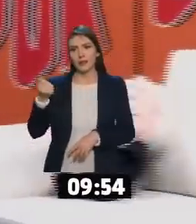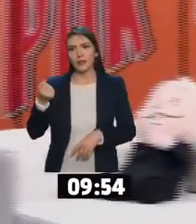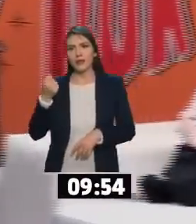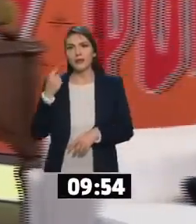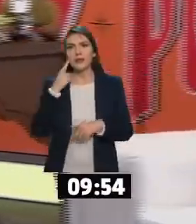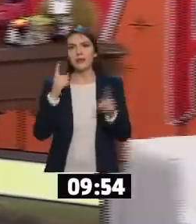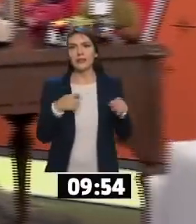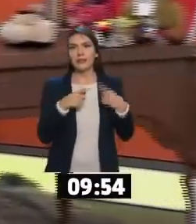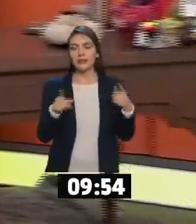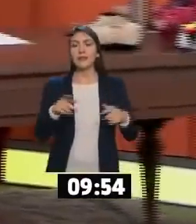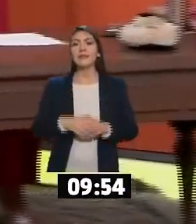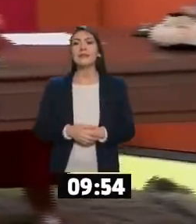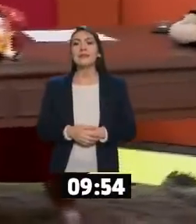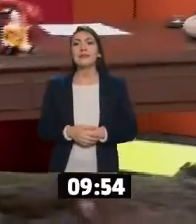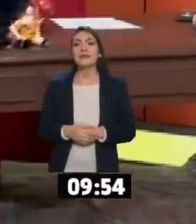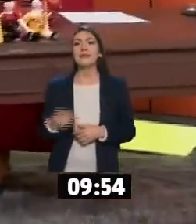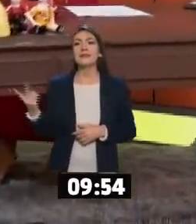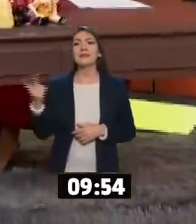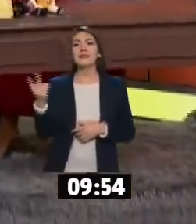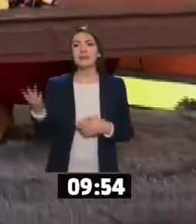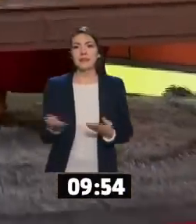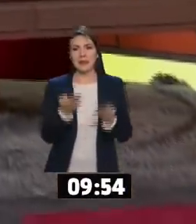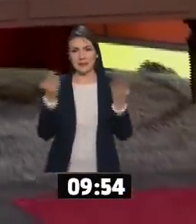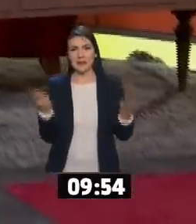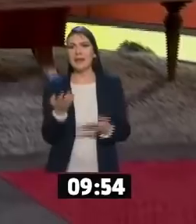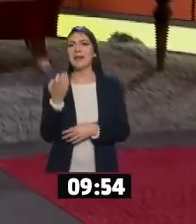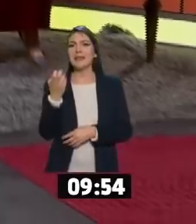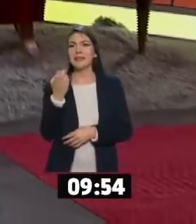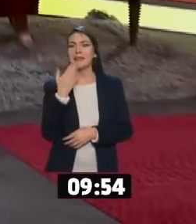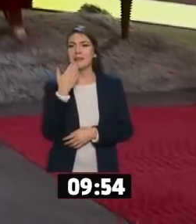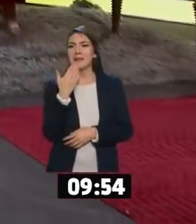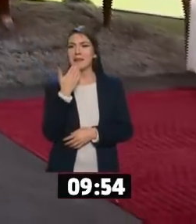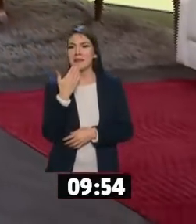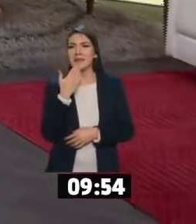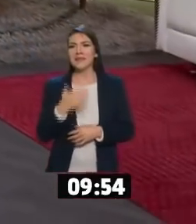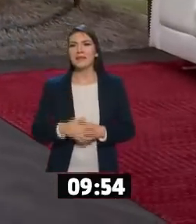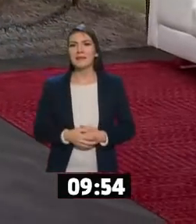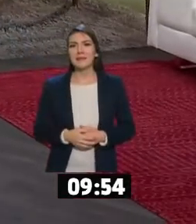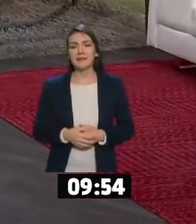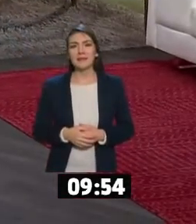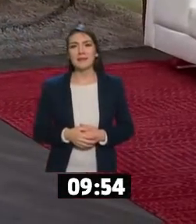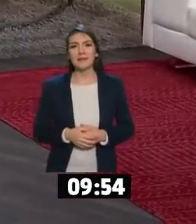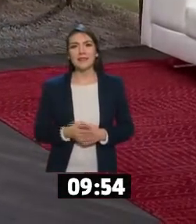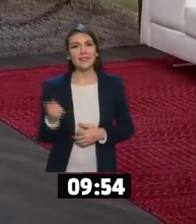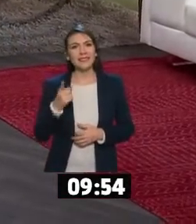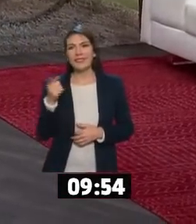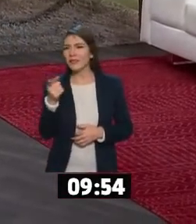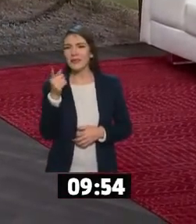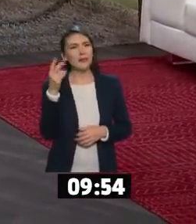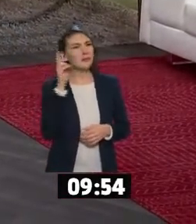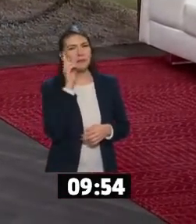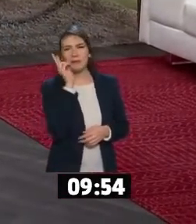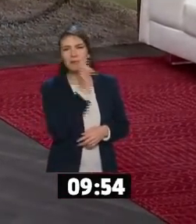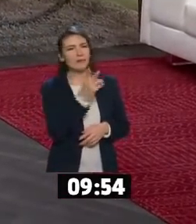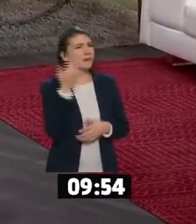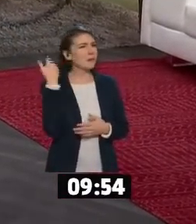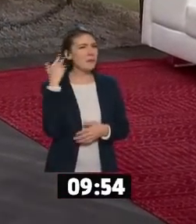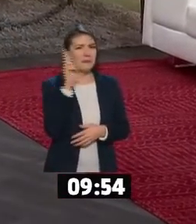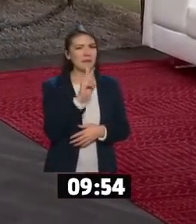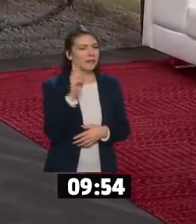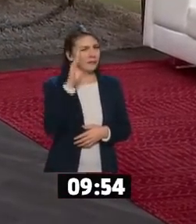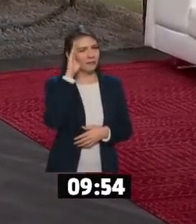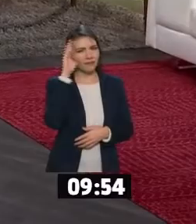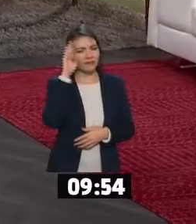Súbele, ya trae pareja. El Cuau y la Fer, ahí estamos. Oye, es que el viernes. En fin, vámonos con esto que